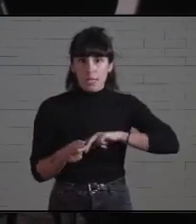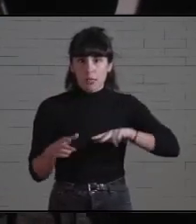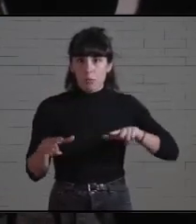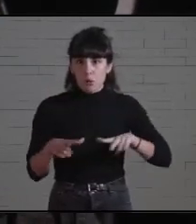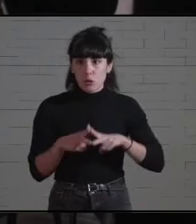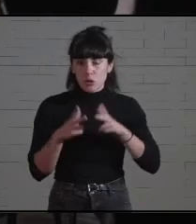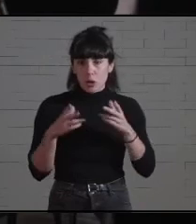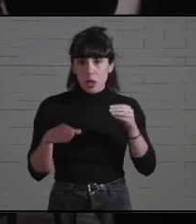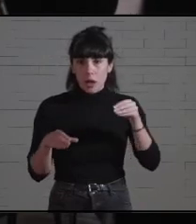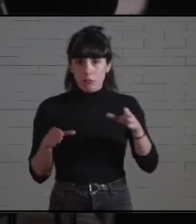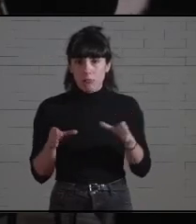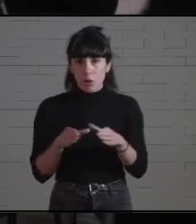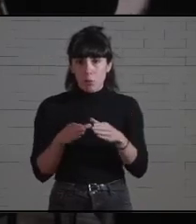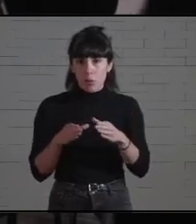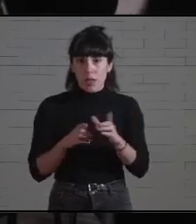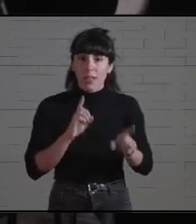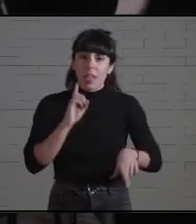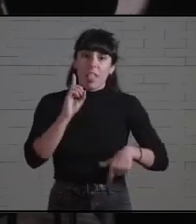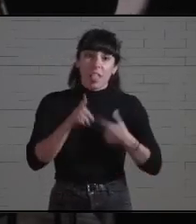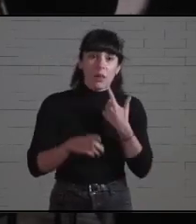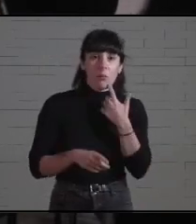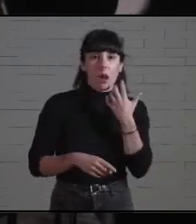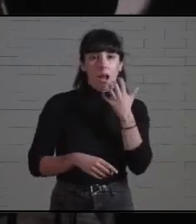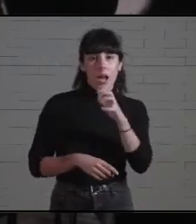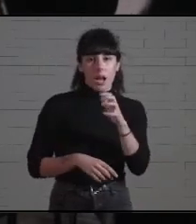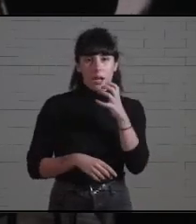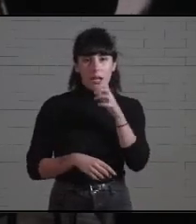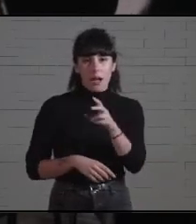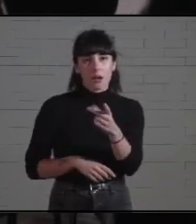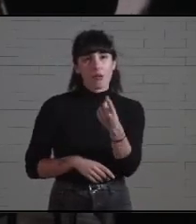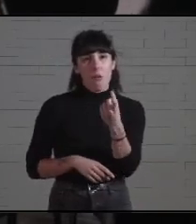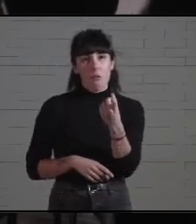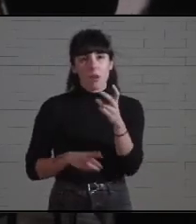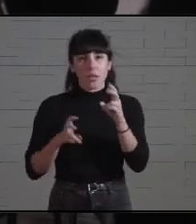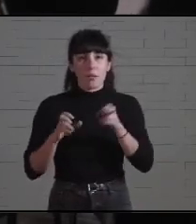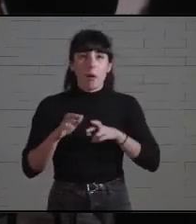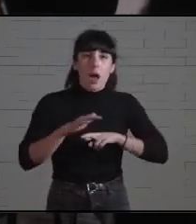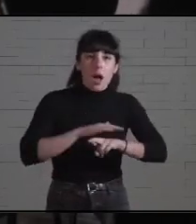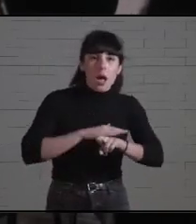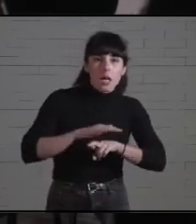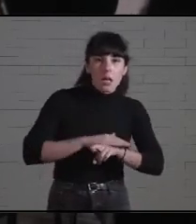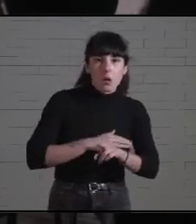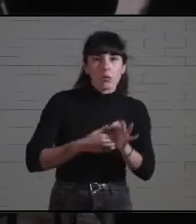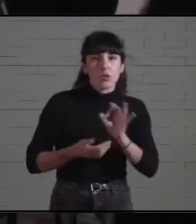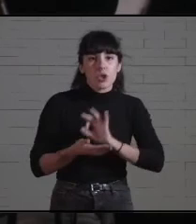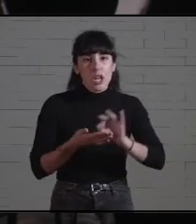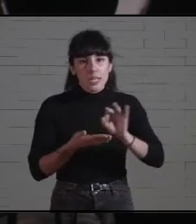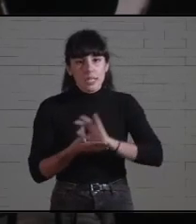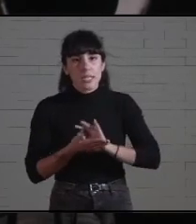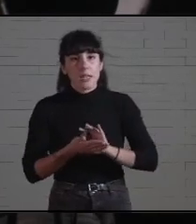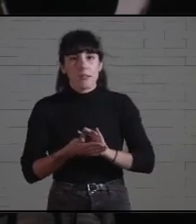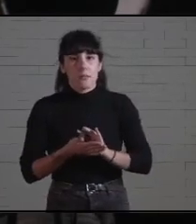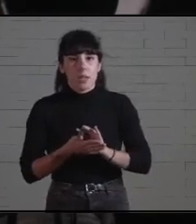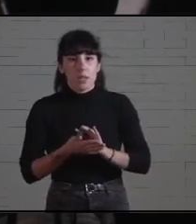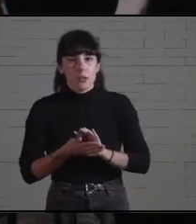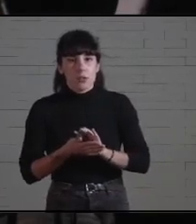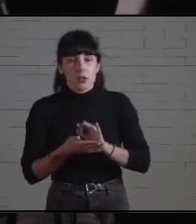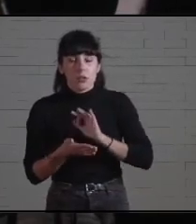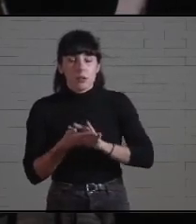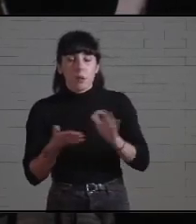aportación, luego no podemos quejarnos de esa falta de recursos asistenciales, prestaciones para dependencia, así